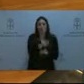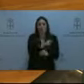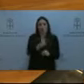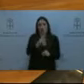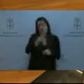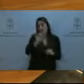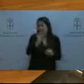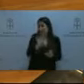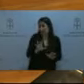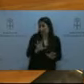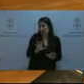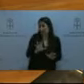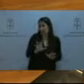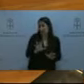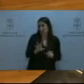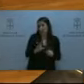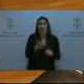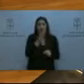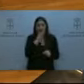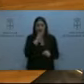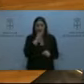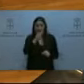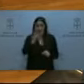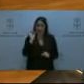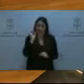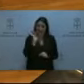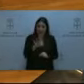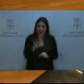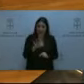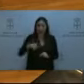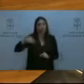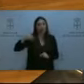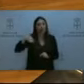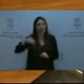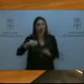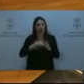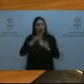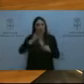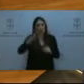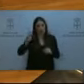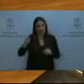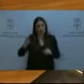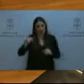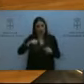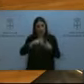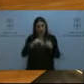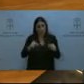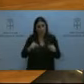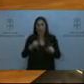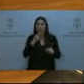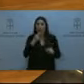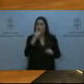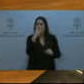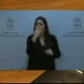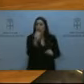2015. En septiembre de 2015, la presidenta del Partido Popular en Asturias anunció que el AVE estaba